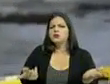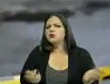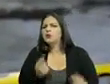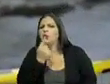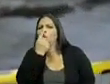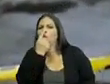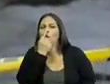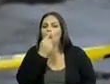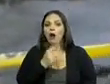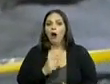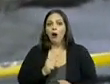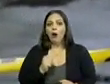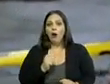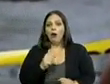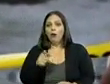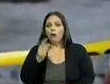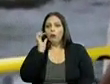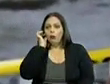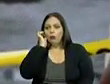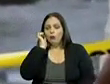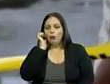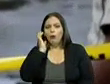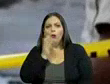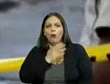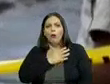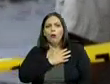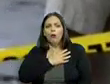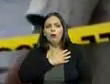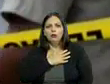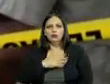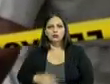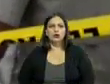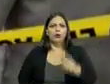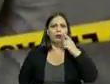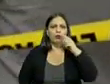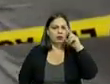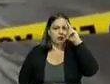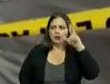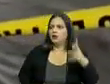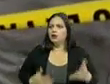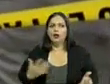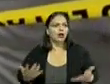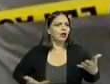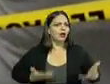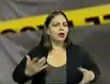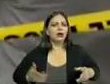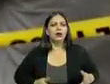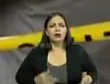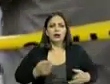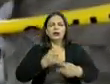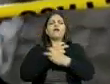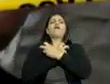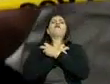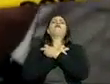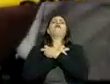sacaron al señor que lo sacaron con respaldo con la policía. O sea, nos quedamos consternados